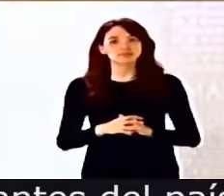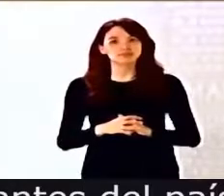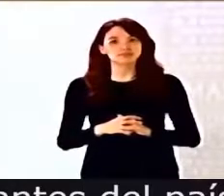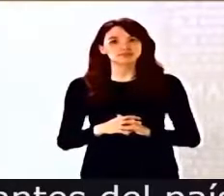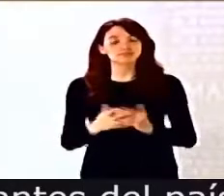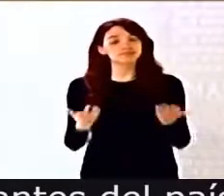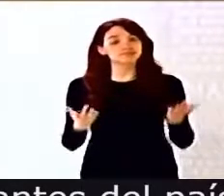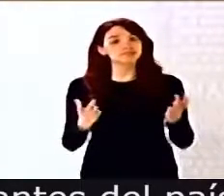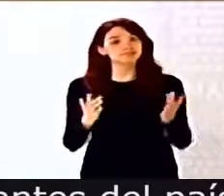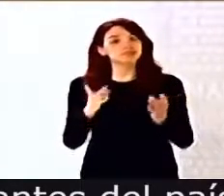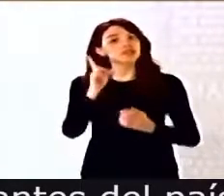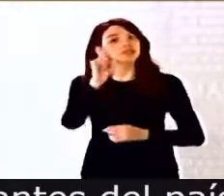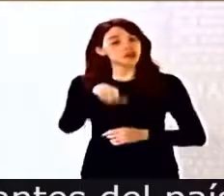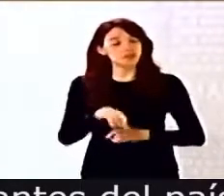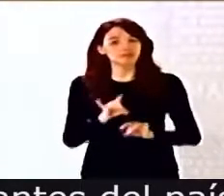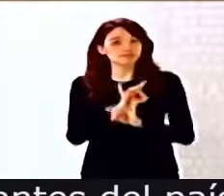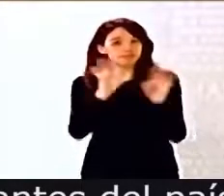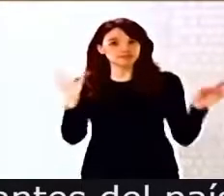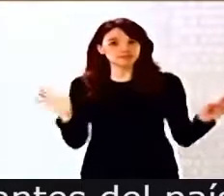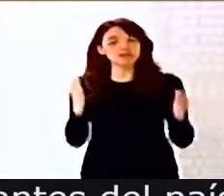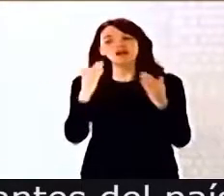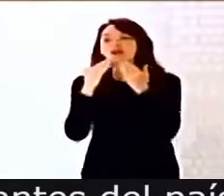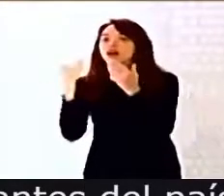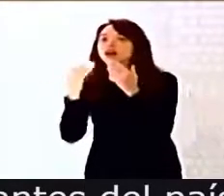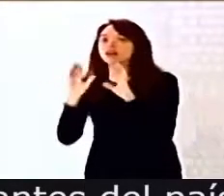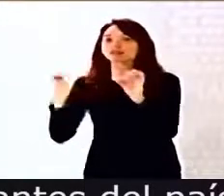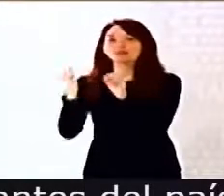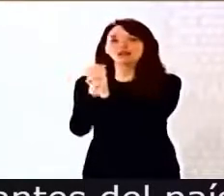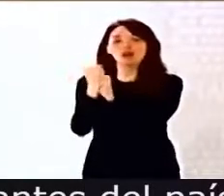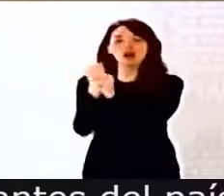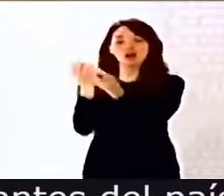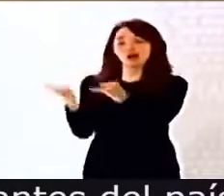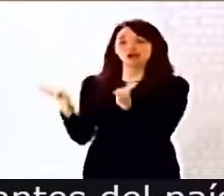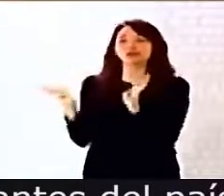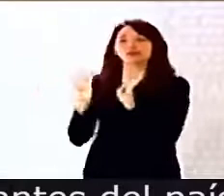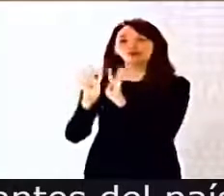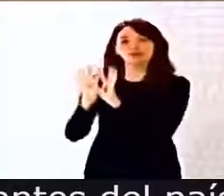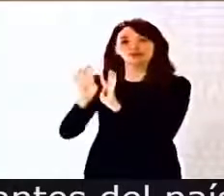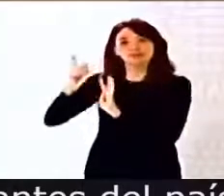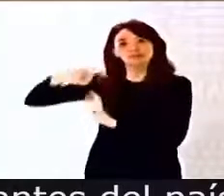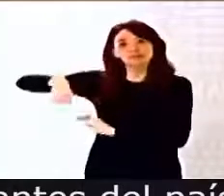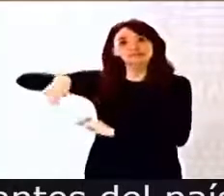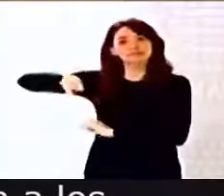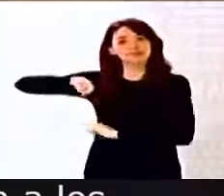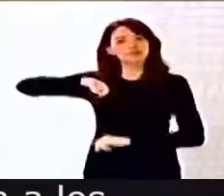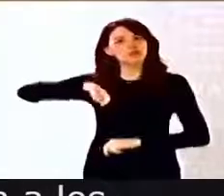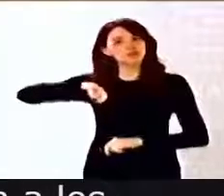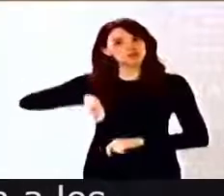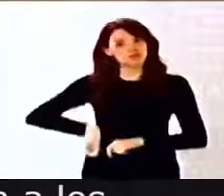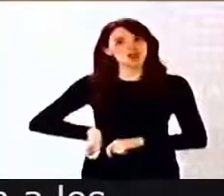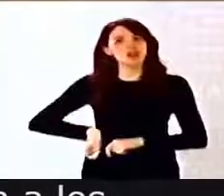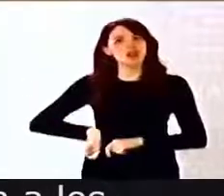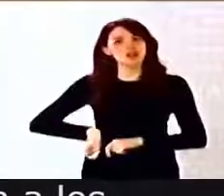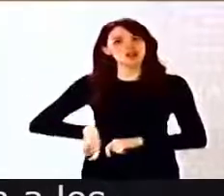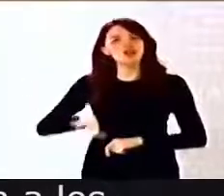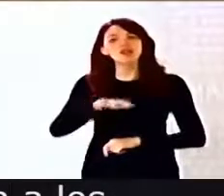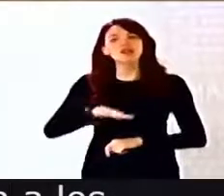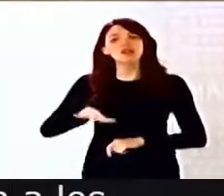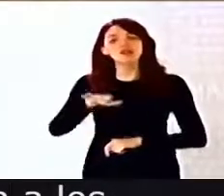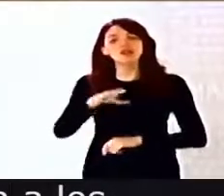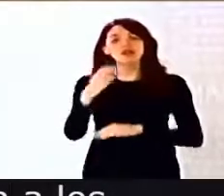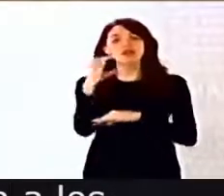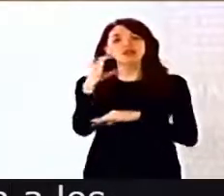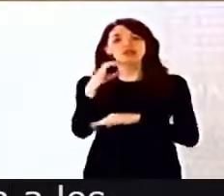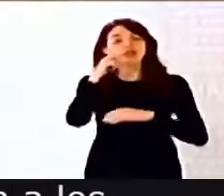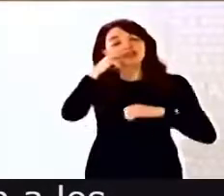Por supuesto, agradecerle también a los trabajadores, a los profesionales que trabajan en el ámbito de las ciencias